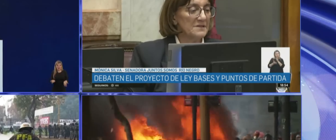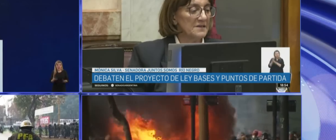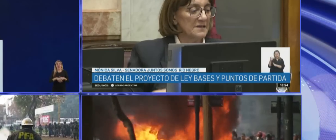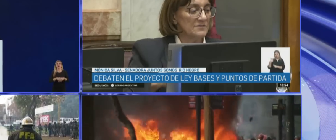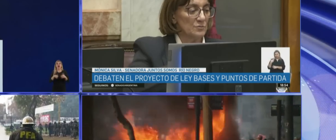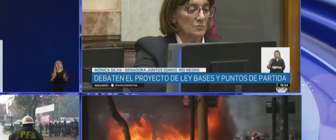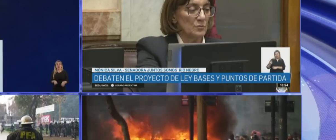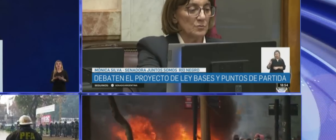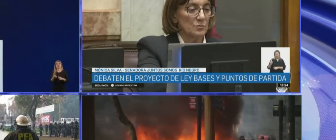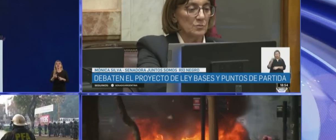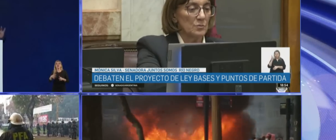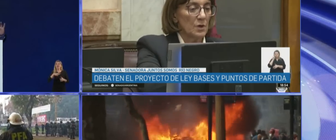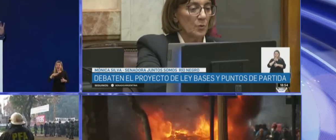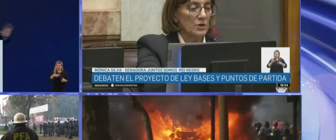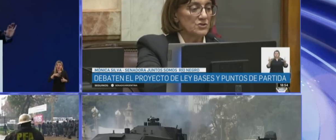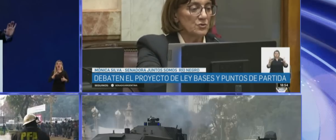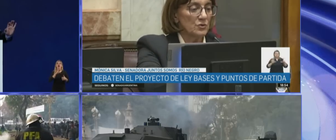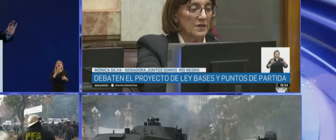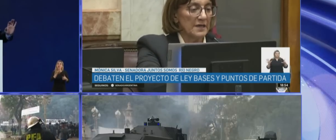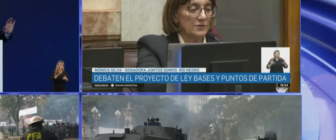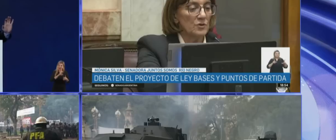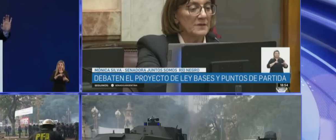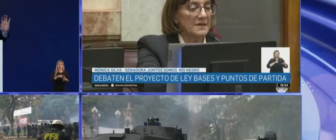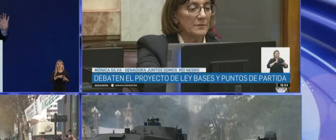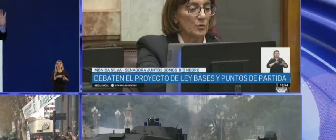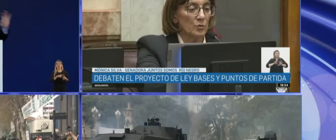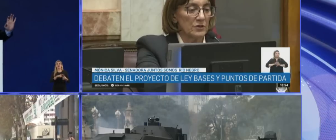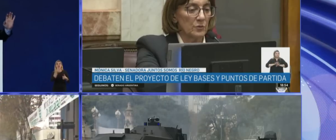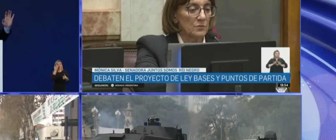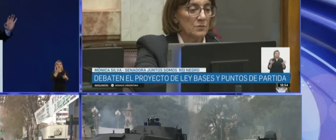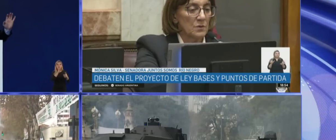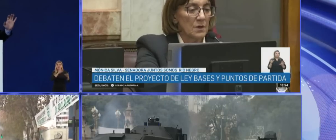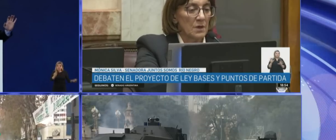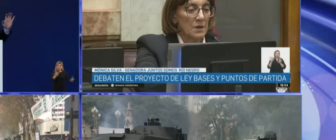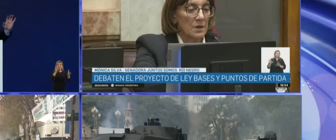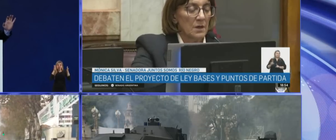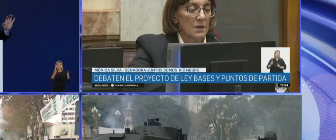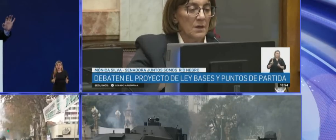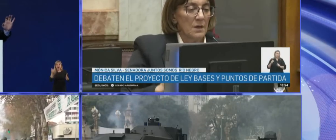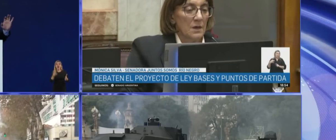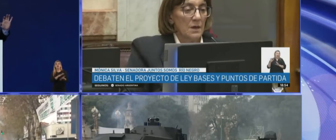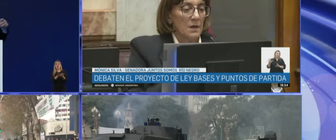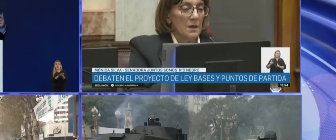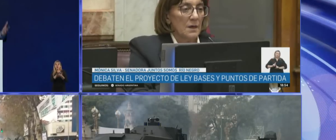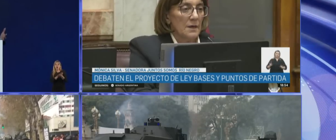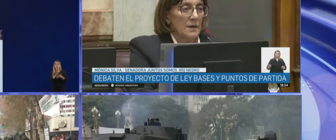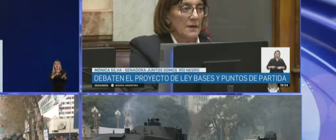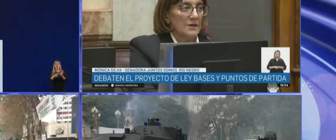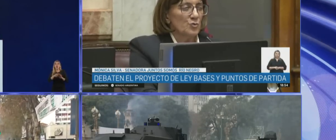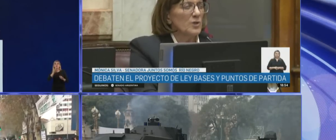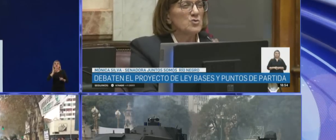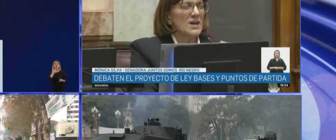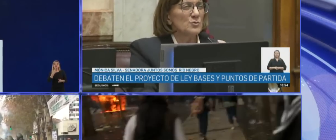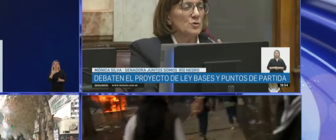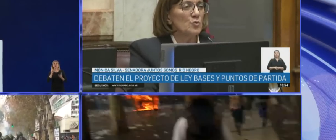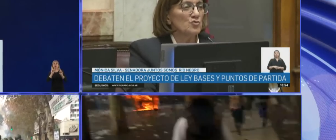los remunerados, lo que estamos haciendo es trabajar sobre la solución del problema de los puts para